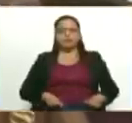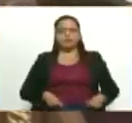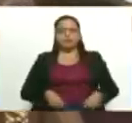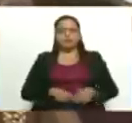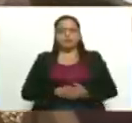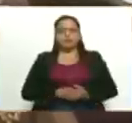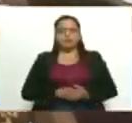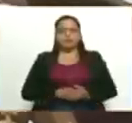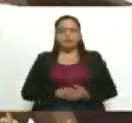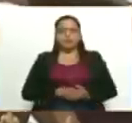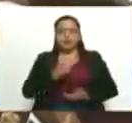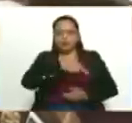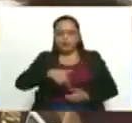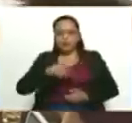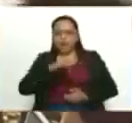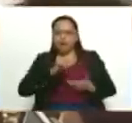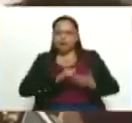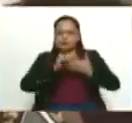Nosotros somos aguerridos,